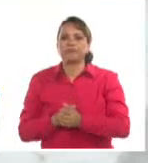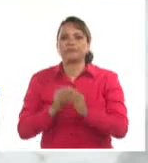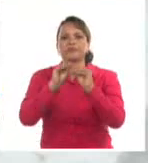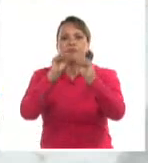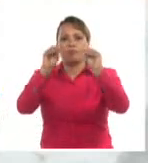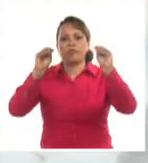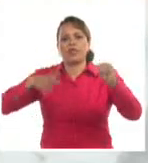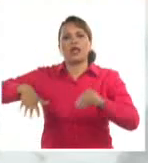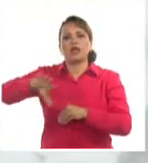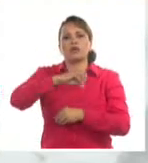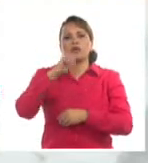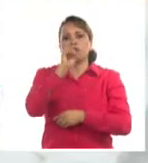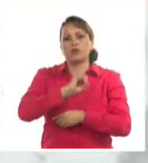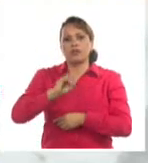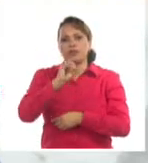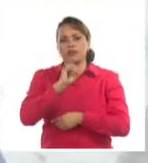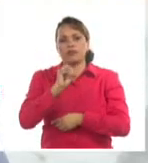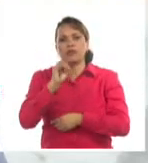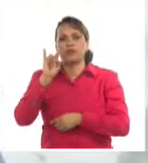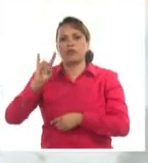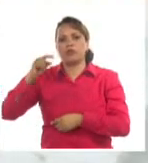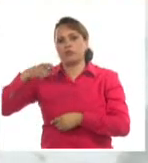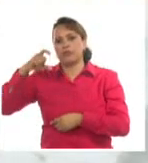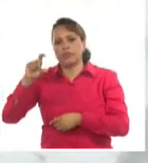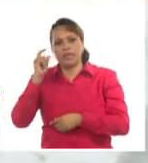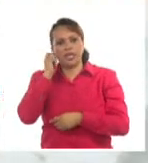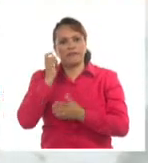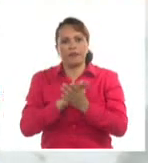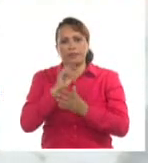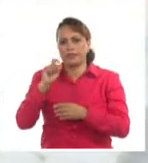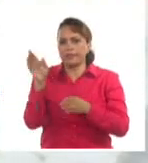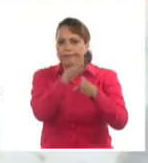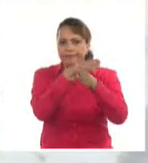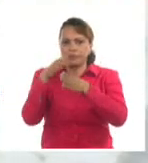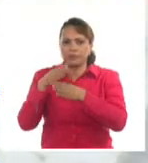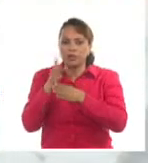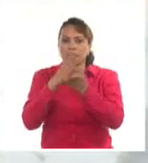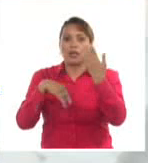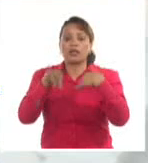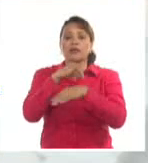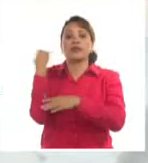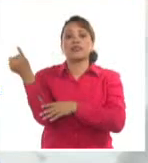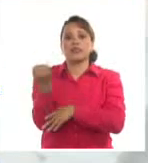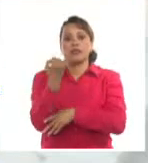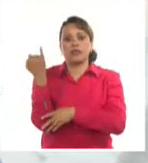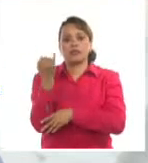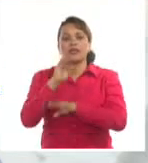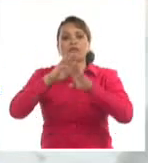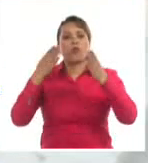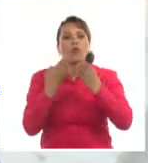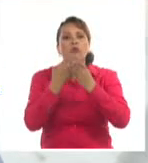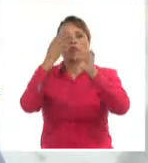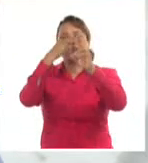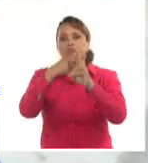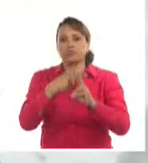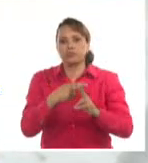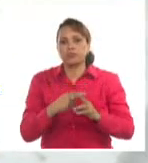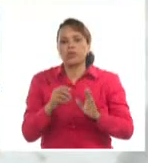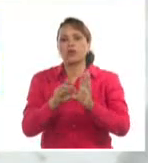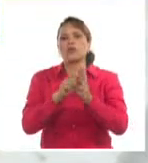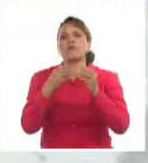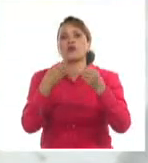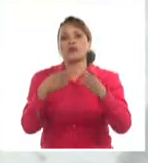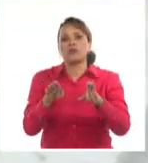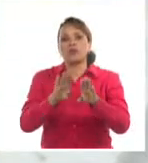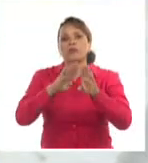organizaciones políticas y de masas de nuestro país y también a nivel internacional a que se sumen a esta convocatoria para